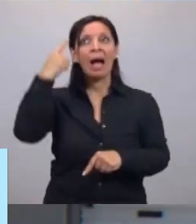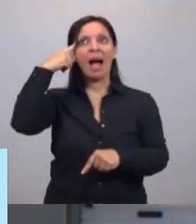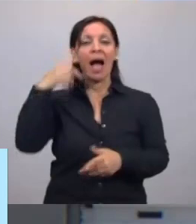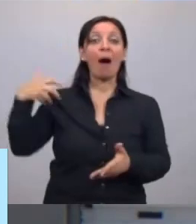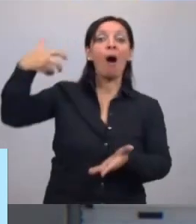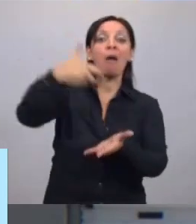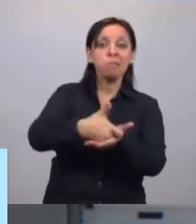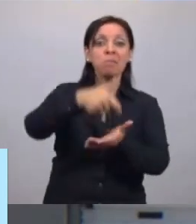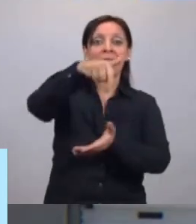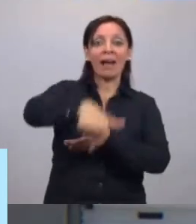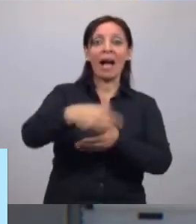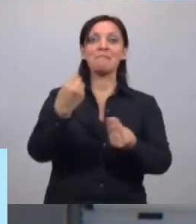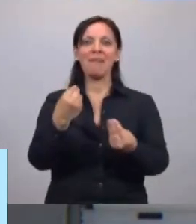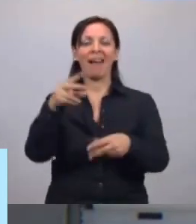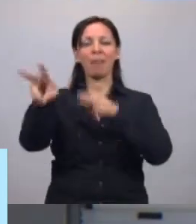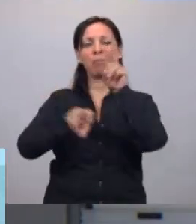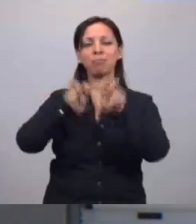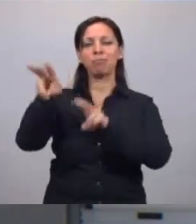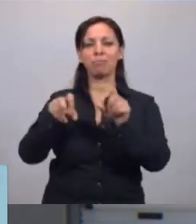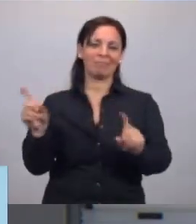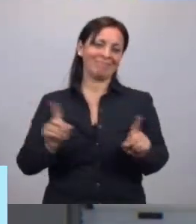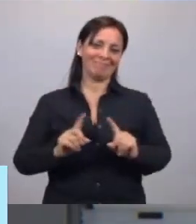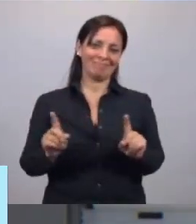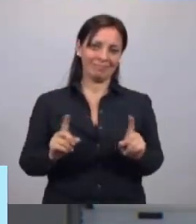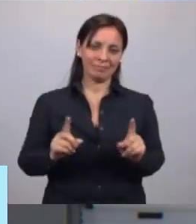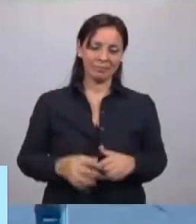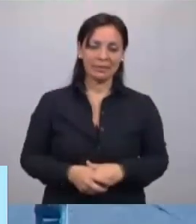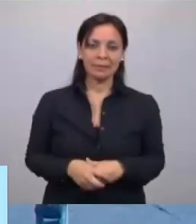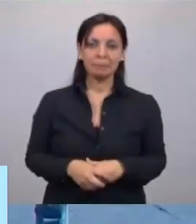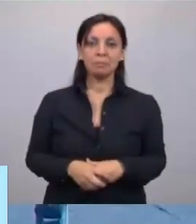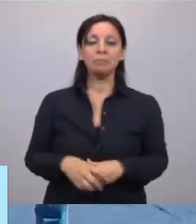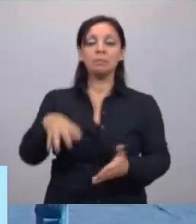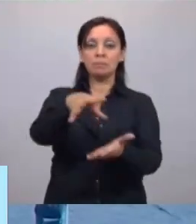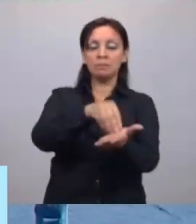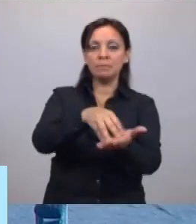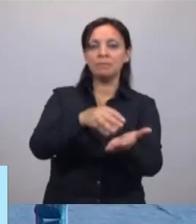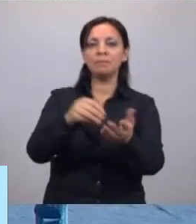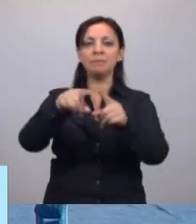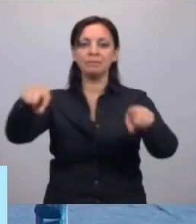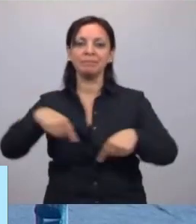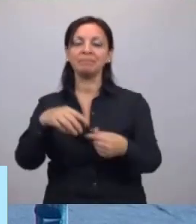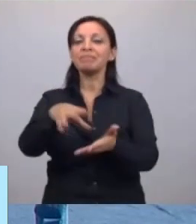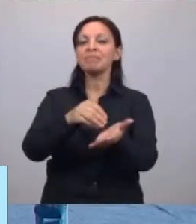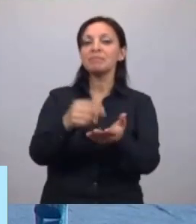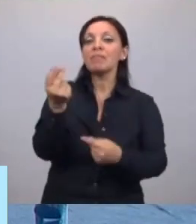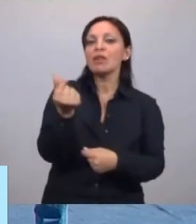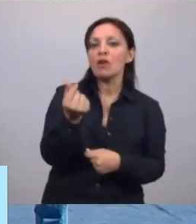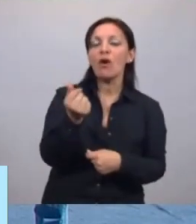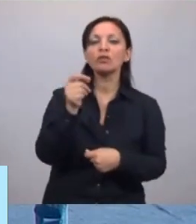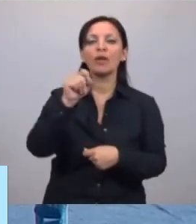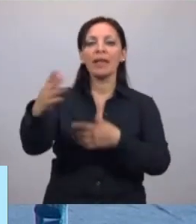invertir su capital para tener una rentabilidad en este lugar el terreno el costo del terreno el costo de la